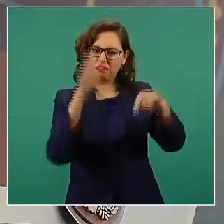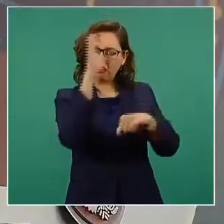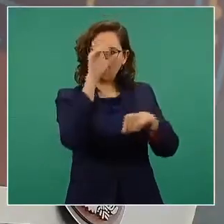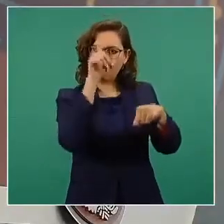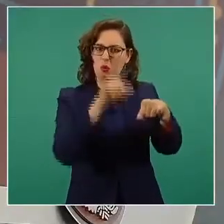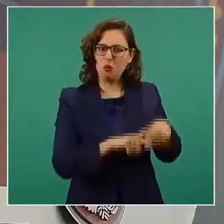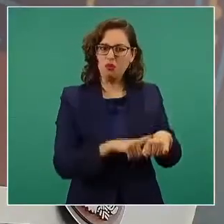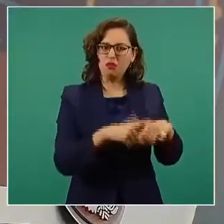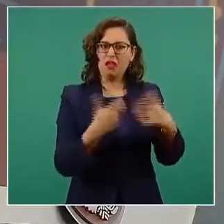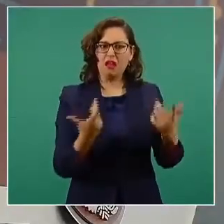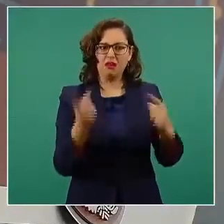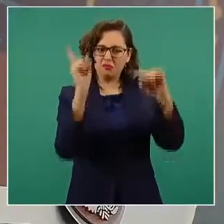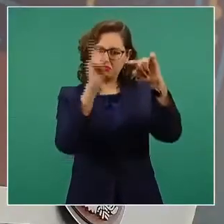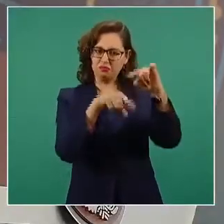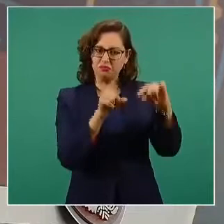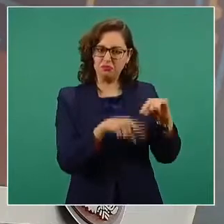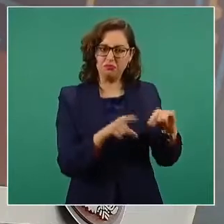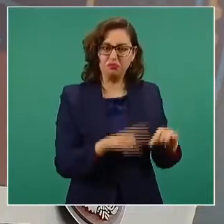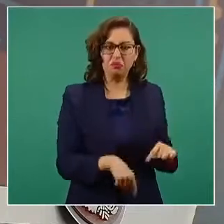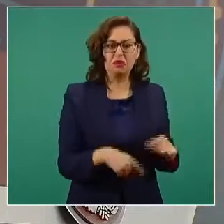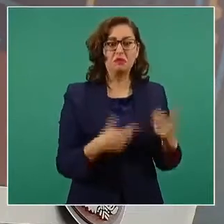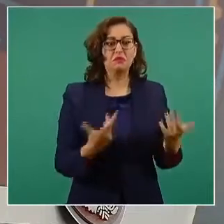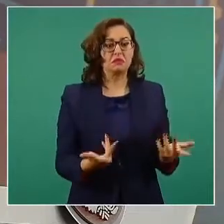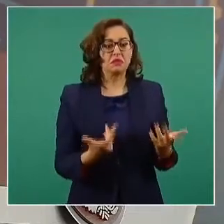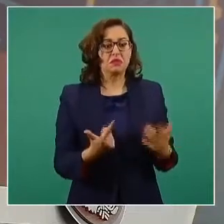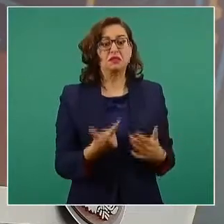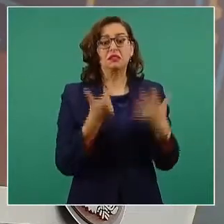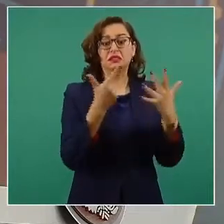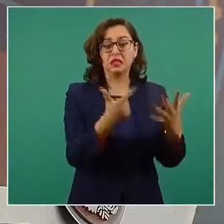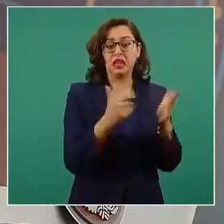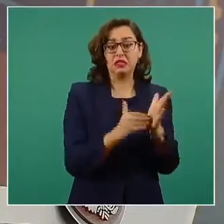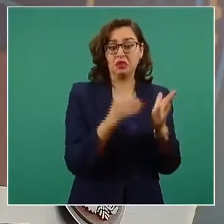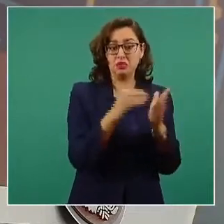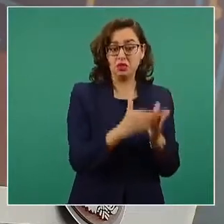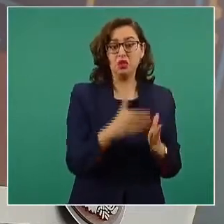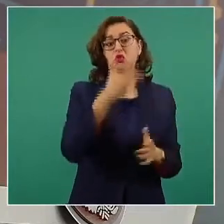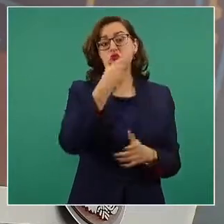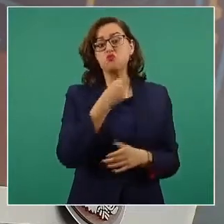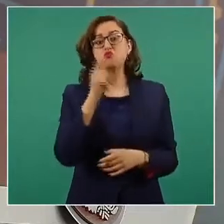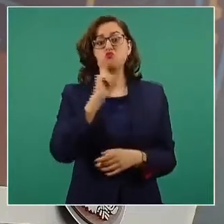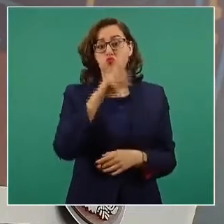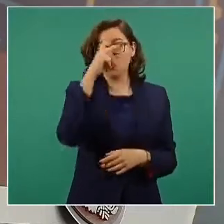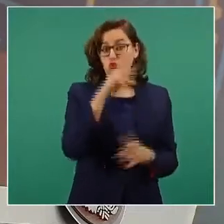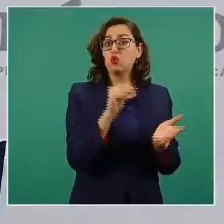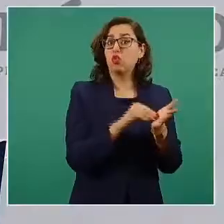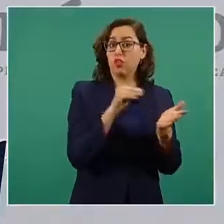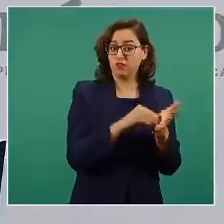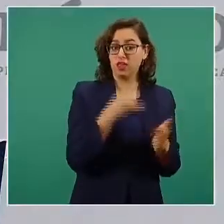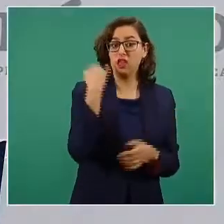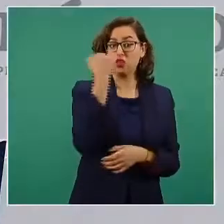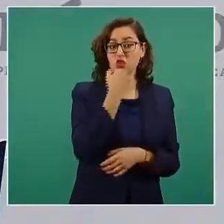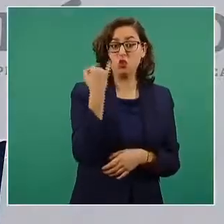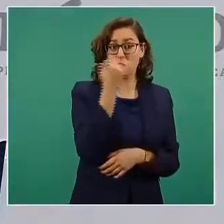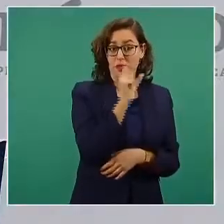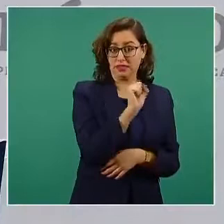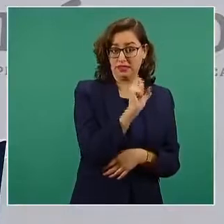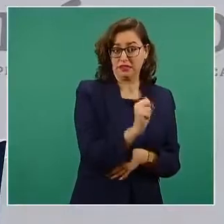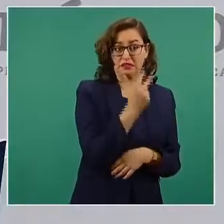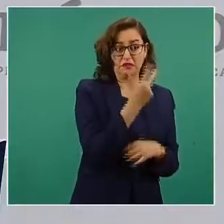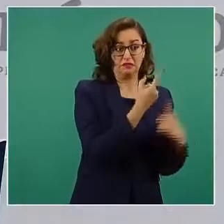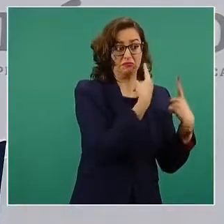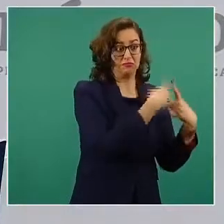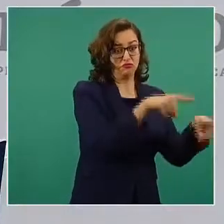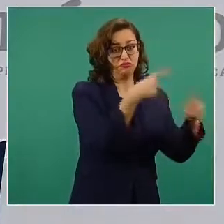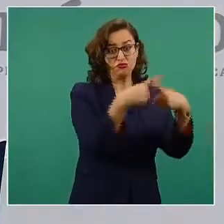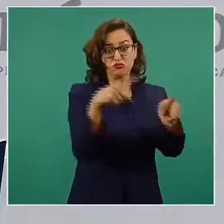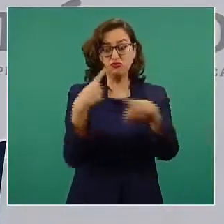7 millones de mexicanos y mexicanas que hablan y conservan y procuran 68 lenguas, de las cosmovisiones,